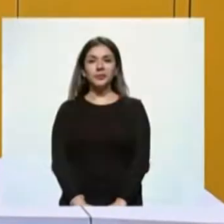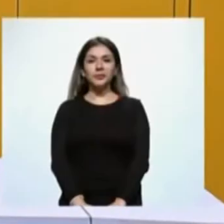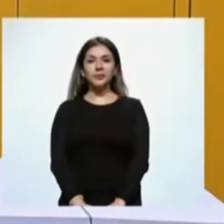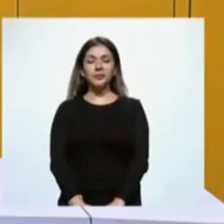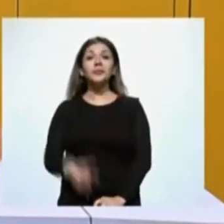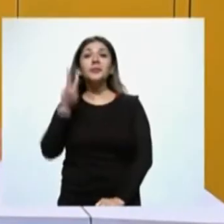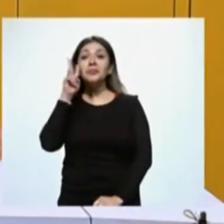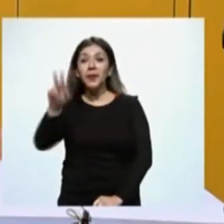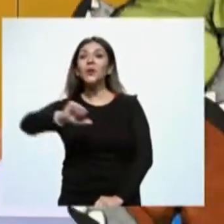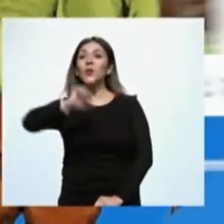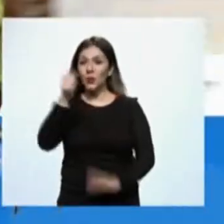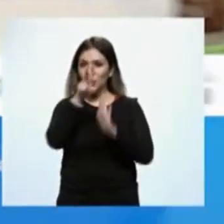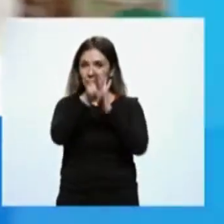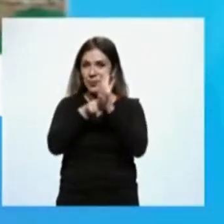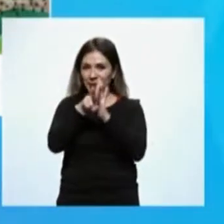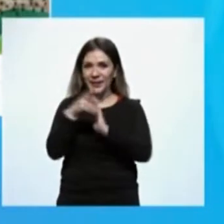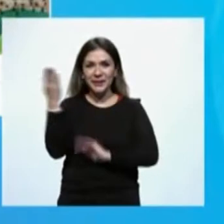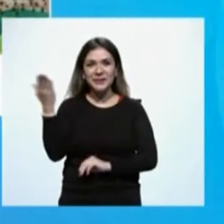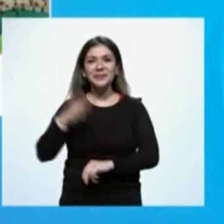Veamos el siguiente video.